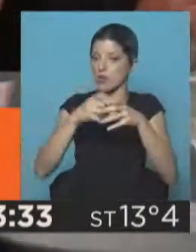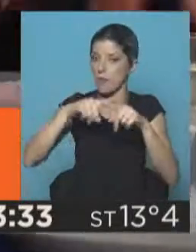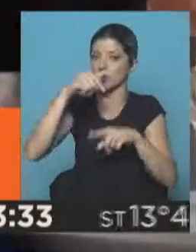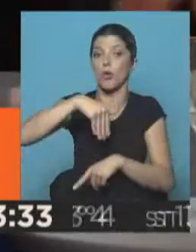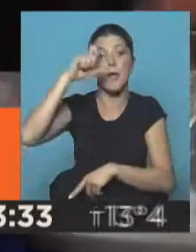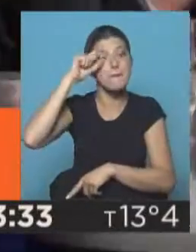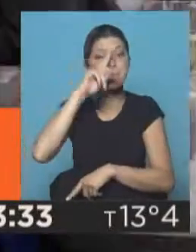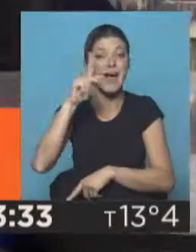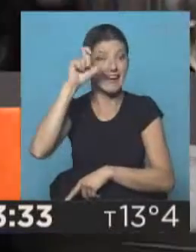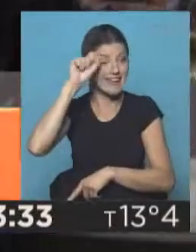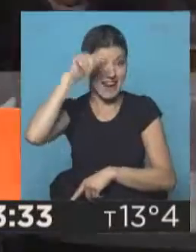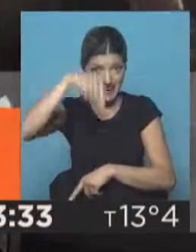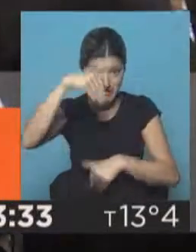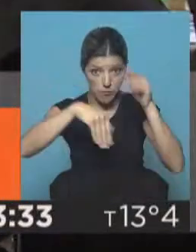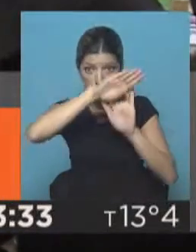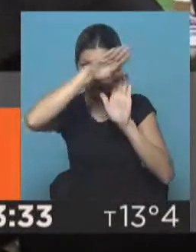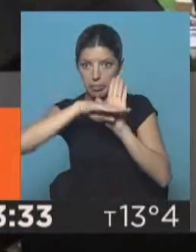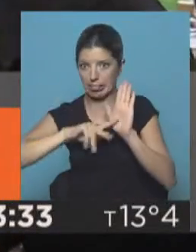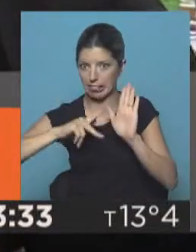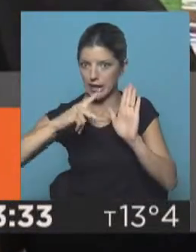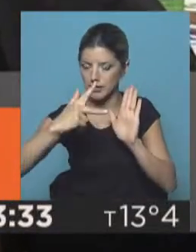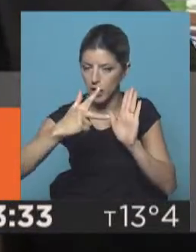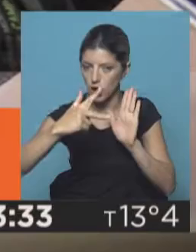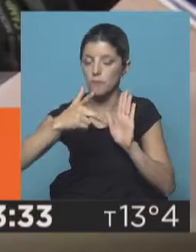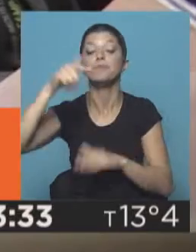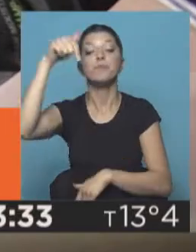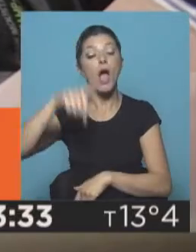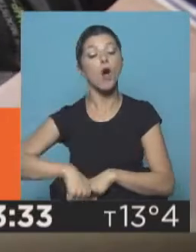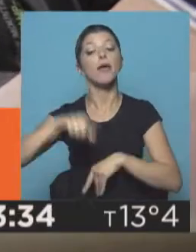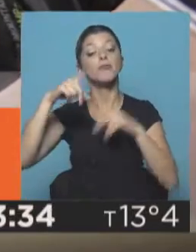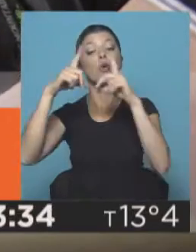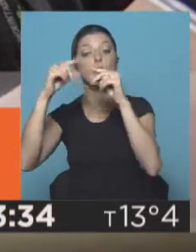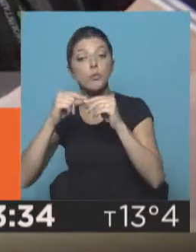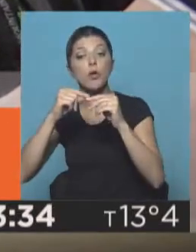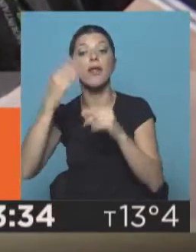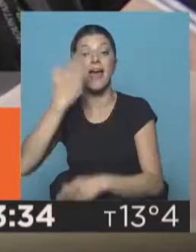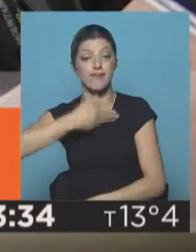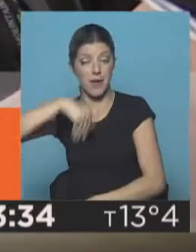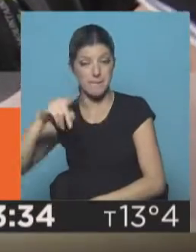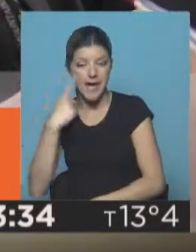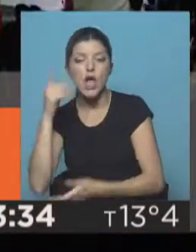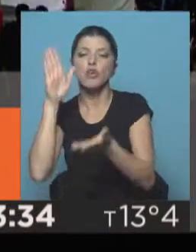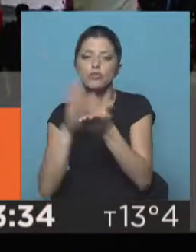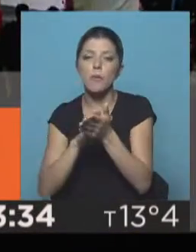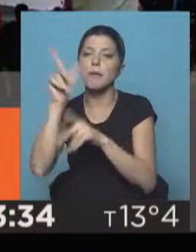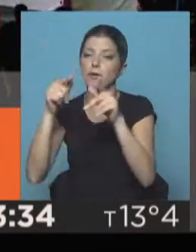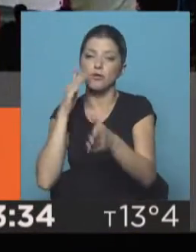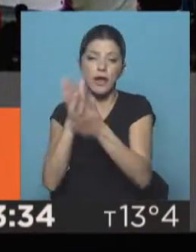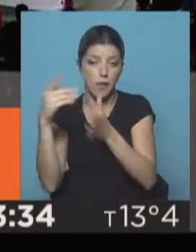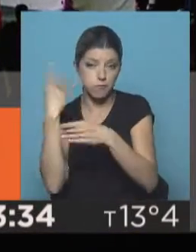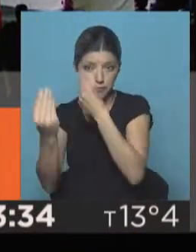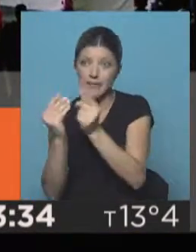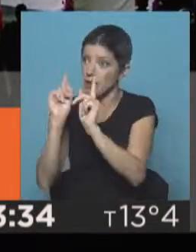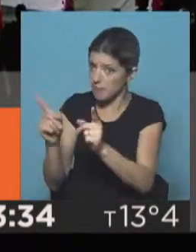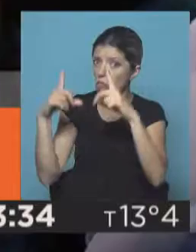quedó en el tercer puesto. Los números que difunde el Fondo Monetario Internacional sobre las oleadas de migrantes también son